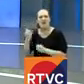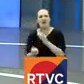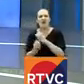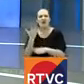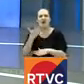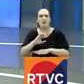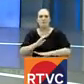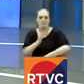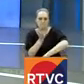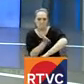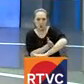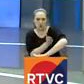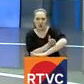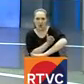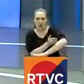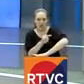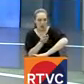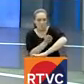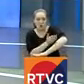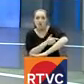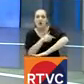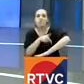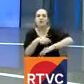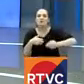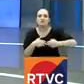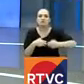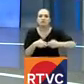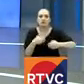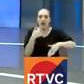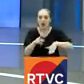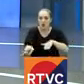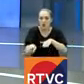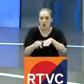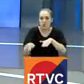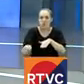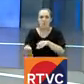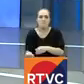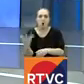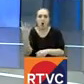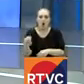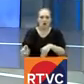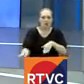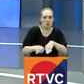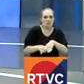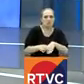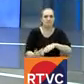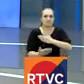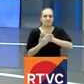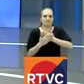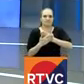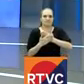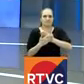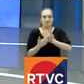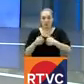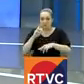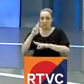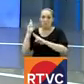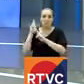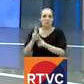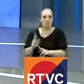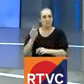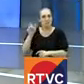unas botas robóticas que generan una alerta ante la presencia de minas antipersona. Por la creación les fue otorgado un galardón